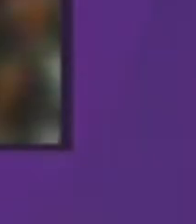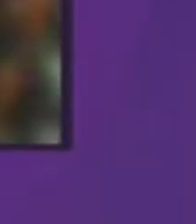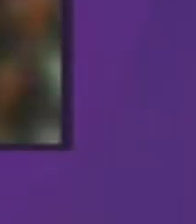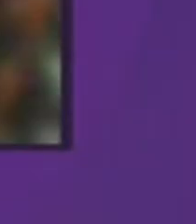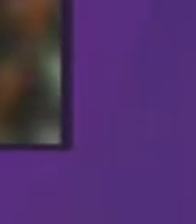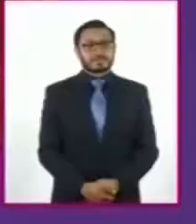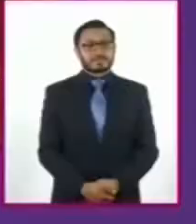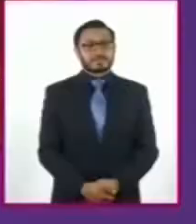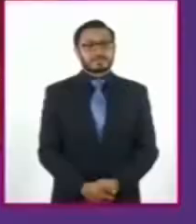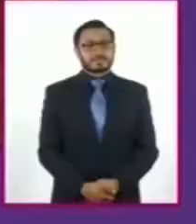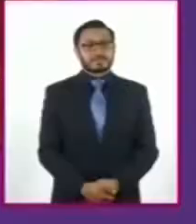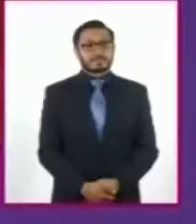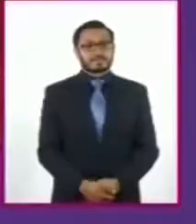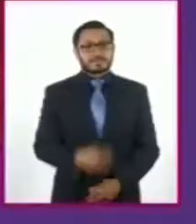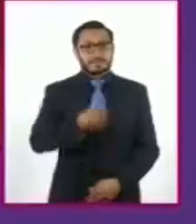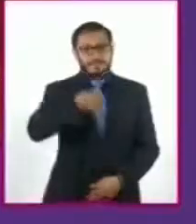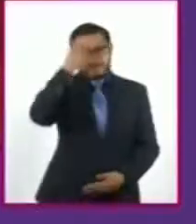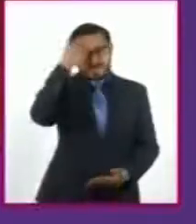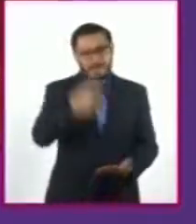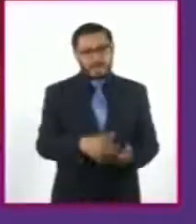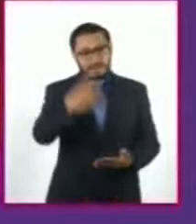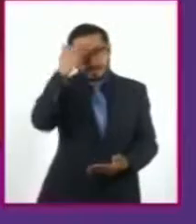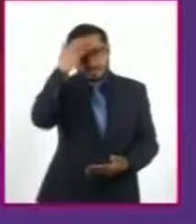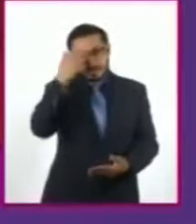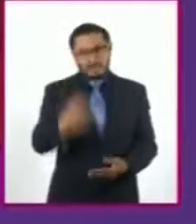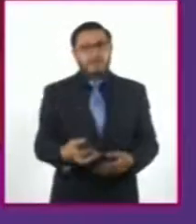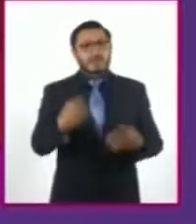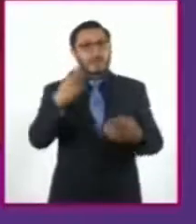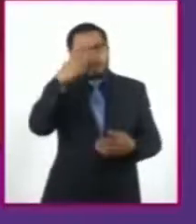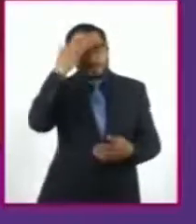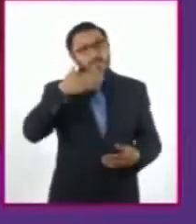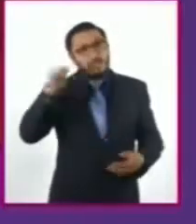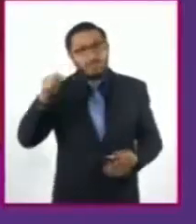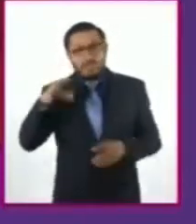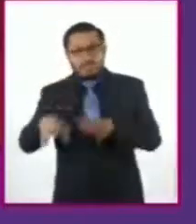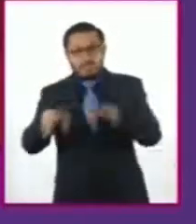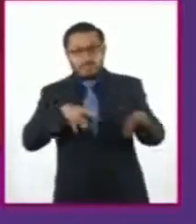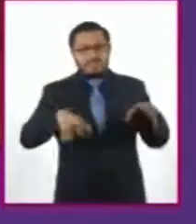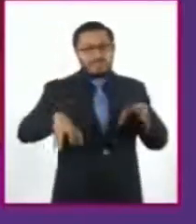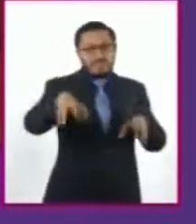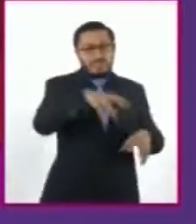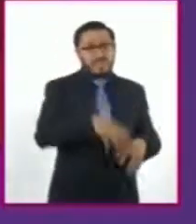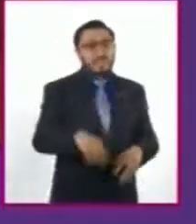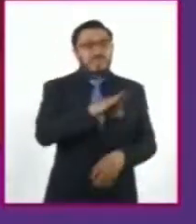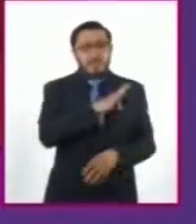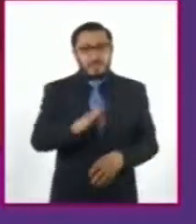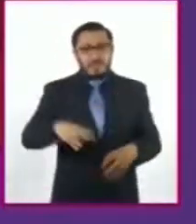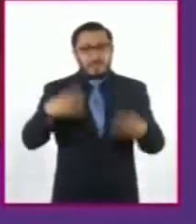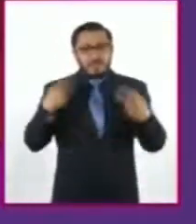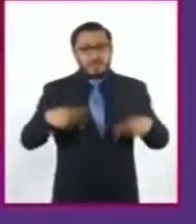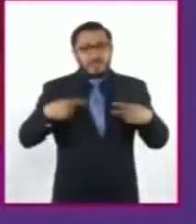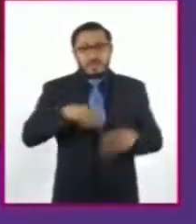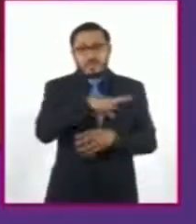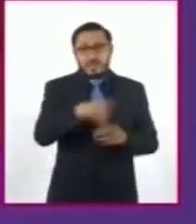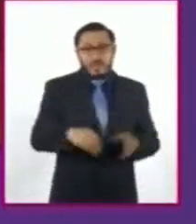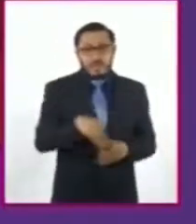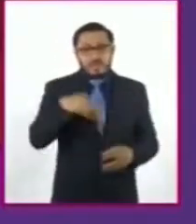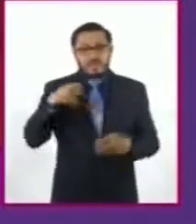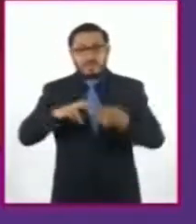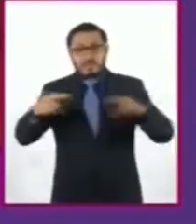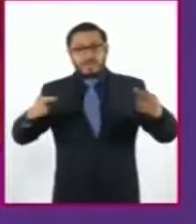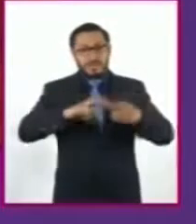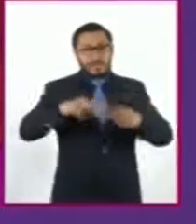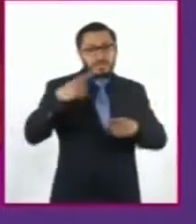Pues yo creo que al conocer nuestro potencial en varios ámbitos, logramos ser personas completas que podemos relacionarnos con otros en actividades